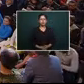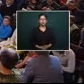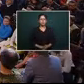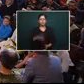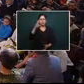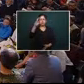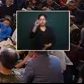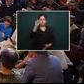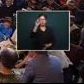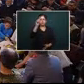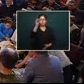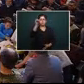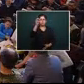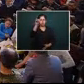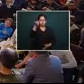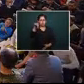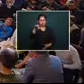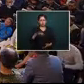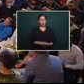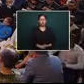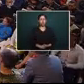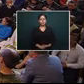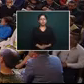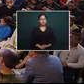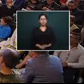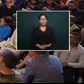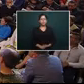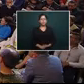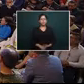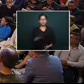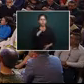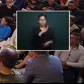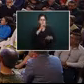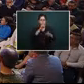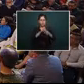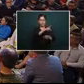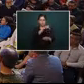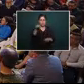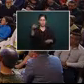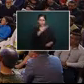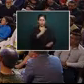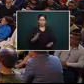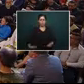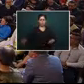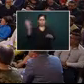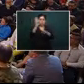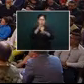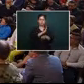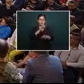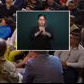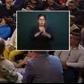Carmen. Muy buenos días a todos, presidente. Buenos días. Yo quisiera